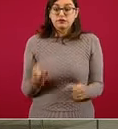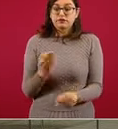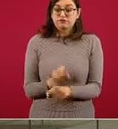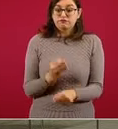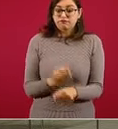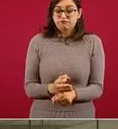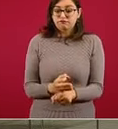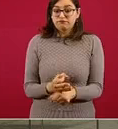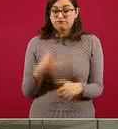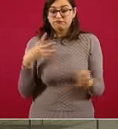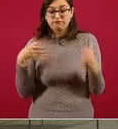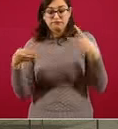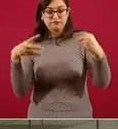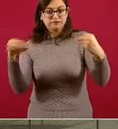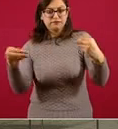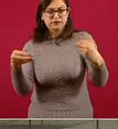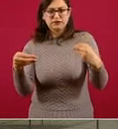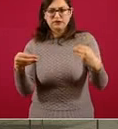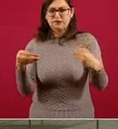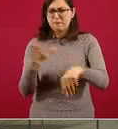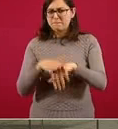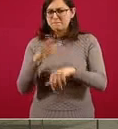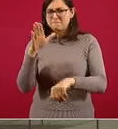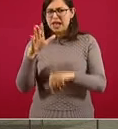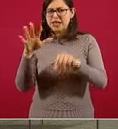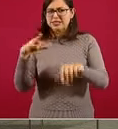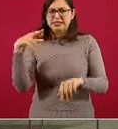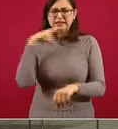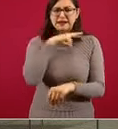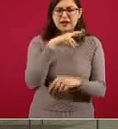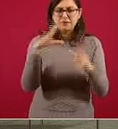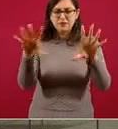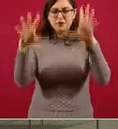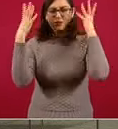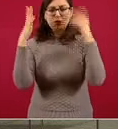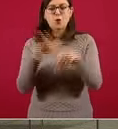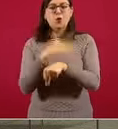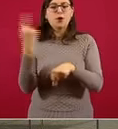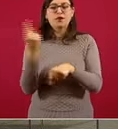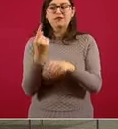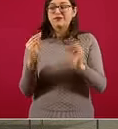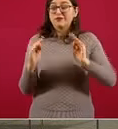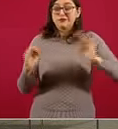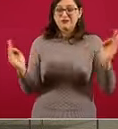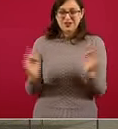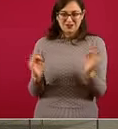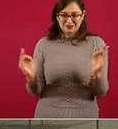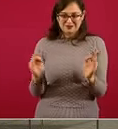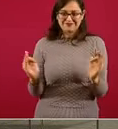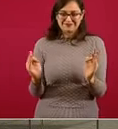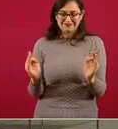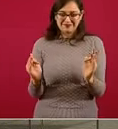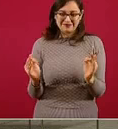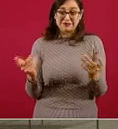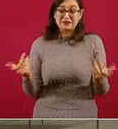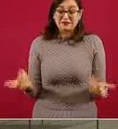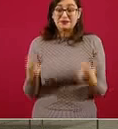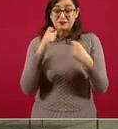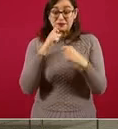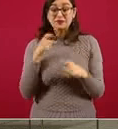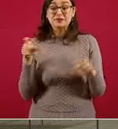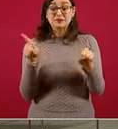se puede dar por las condiciones tanto climatológicas en invierno, como también las condiciones de que se